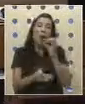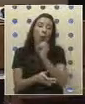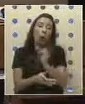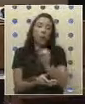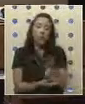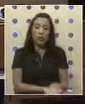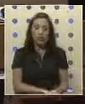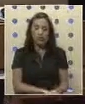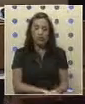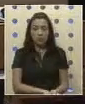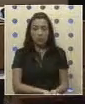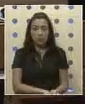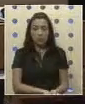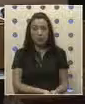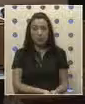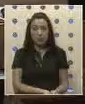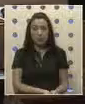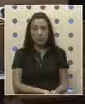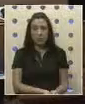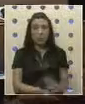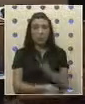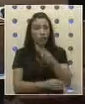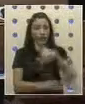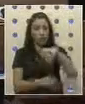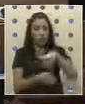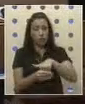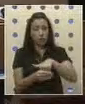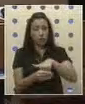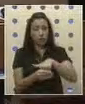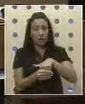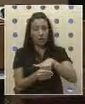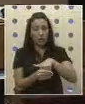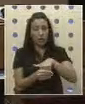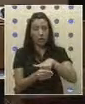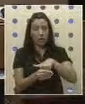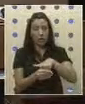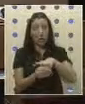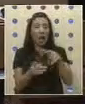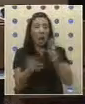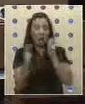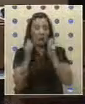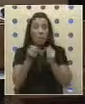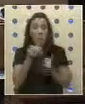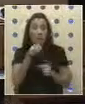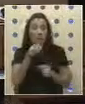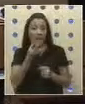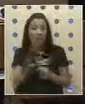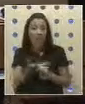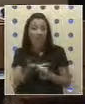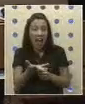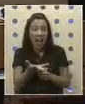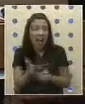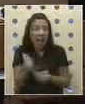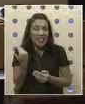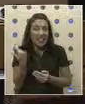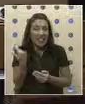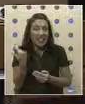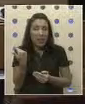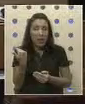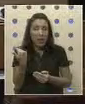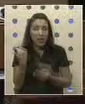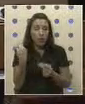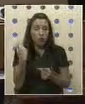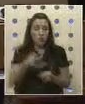país. Y fue a votar ahí, aún a riesgo de que eso revelara por anticipado